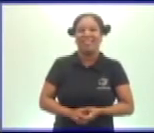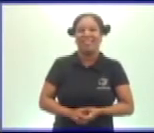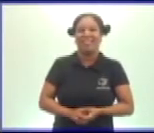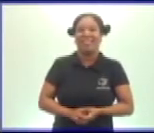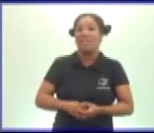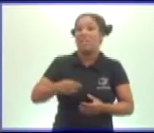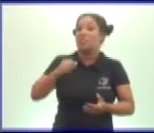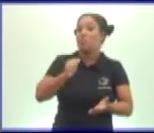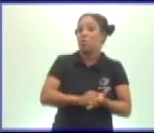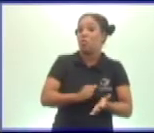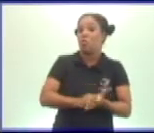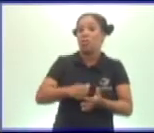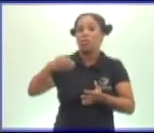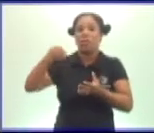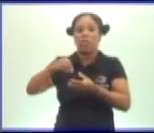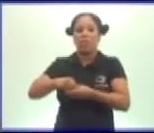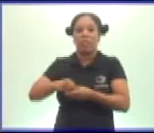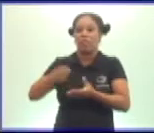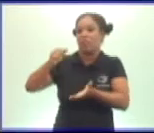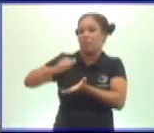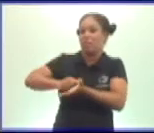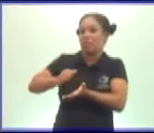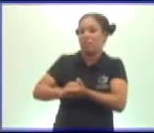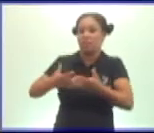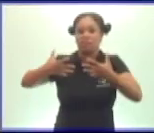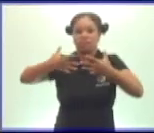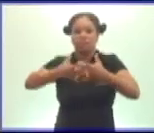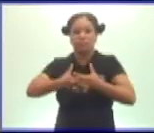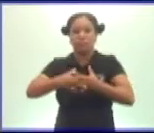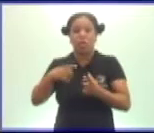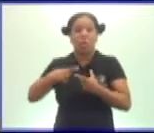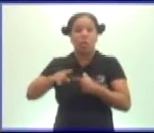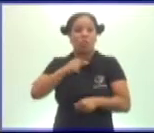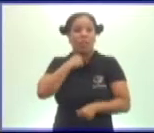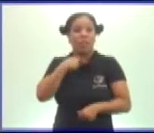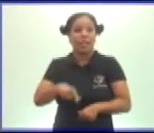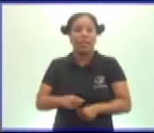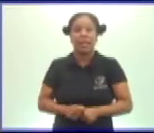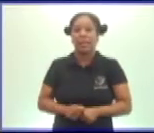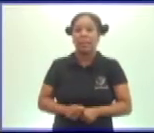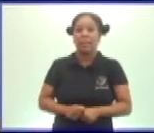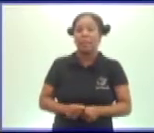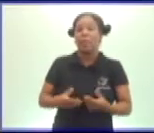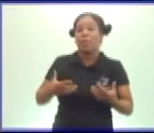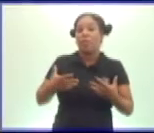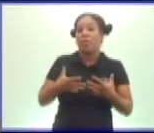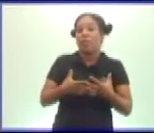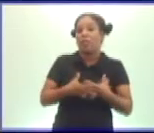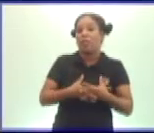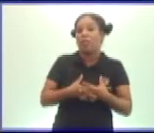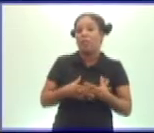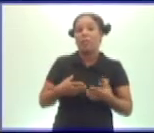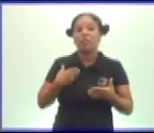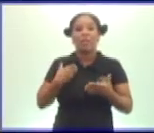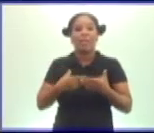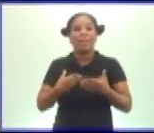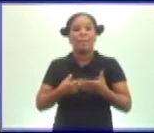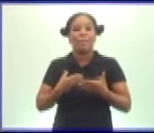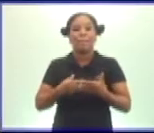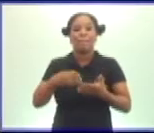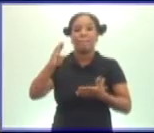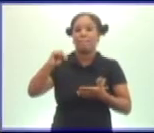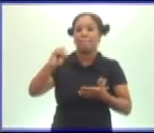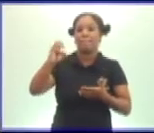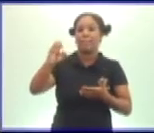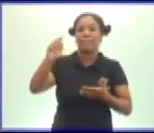Sólido en sólido. También tenemos otro ejemplo en el caso de las aleaciones. Generalmente todo lo que nos rodea y está constituido